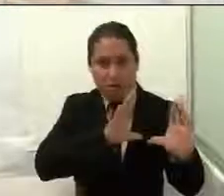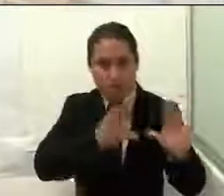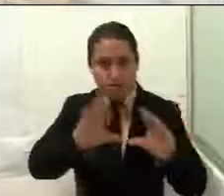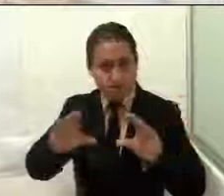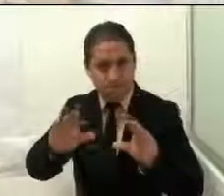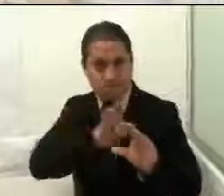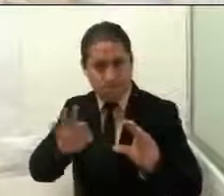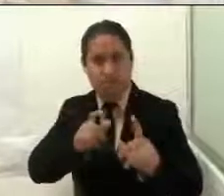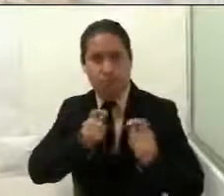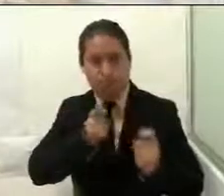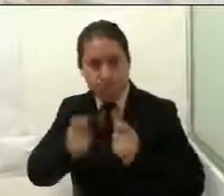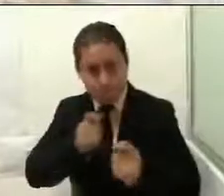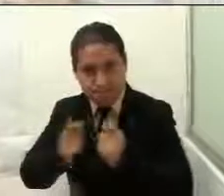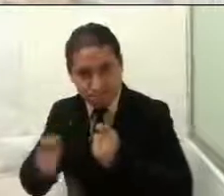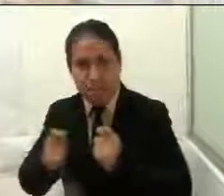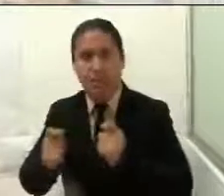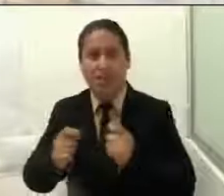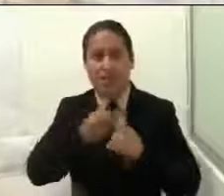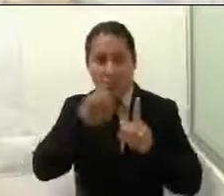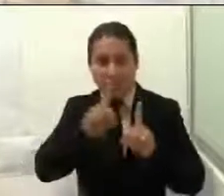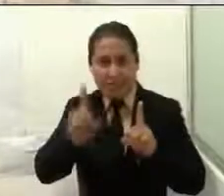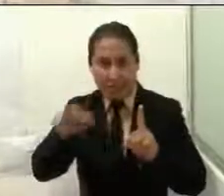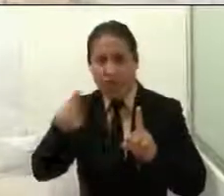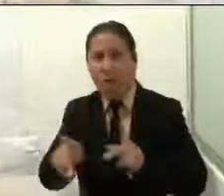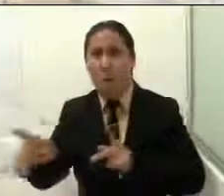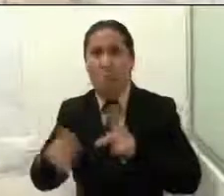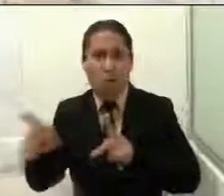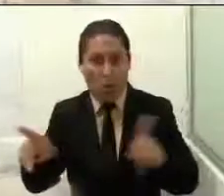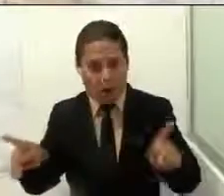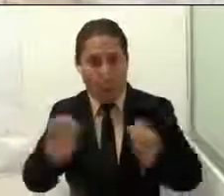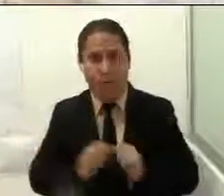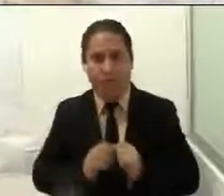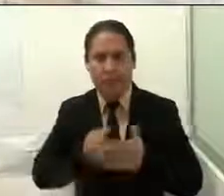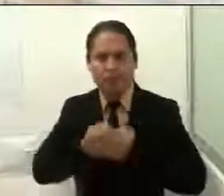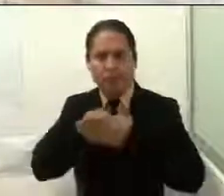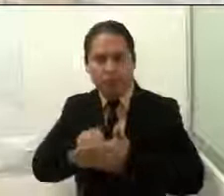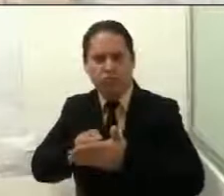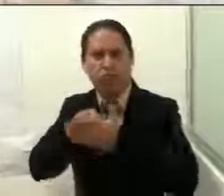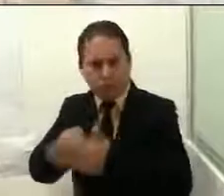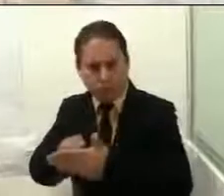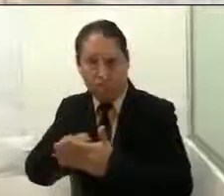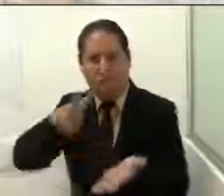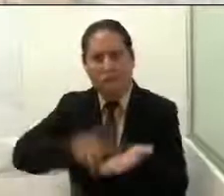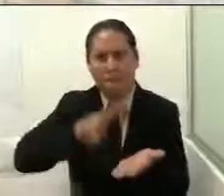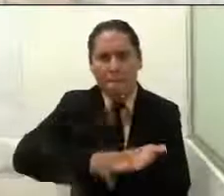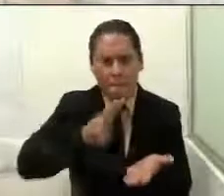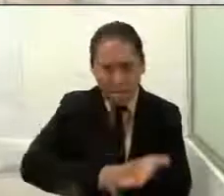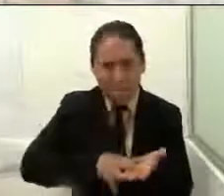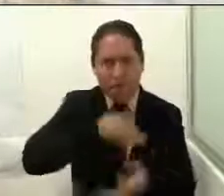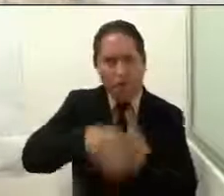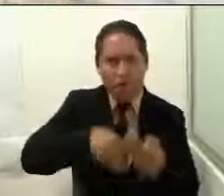y gestores del desarrollo rural impulsando las cadenas de valor de los sistemas